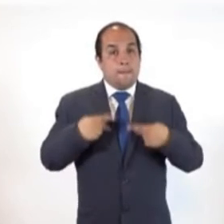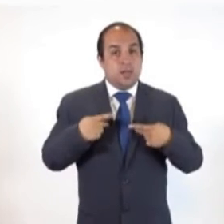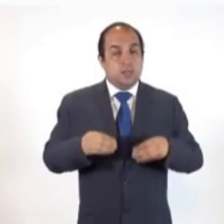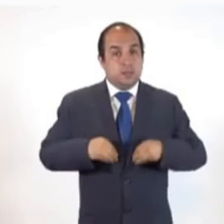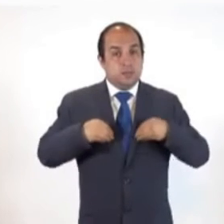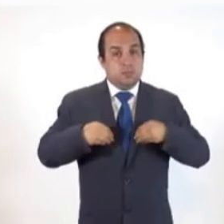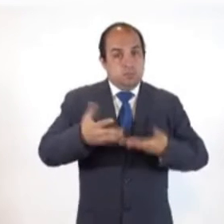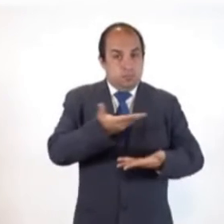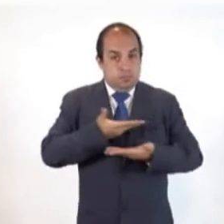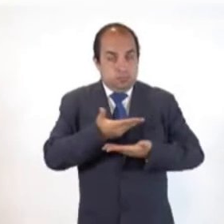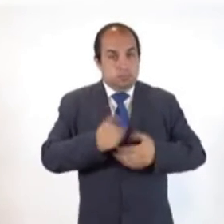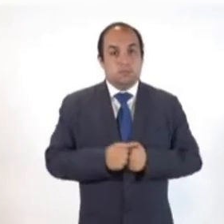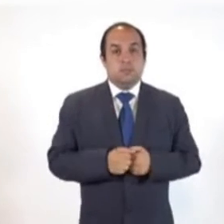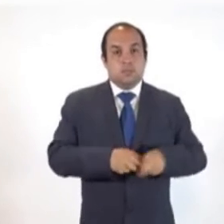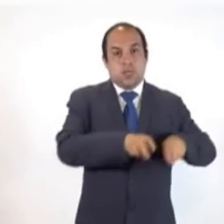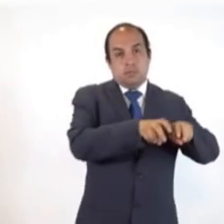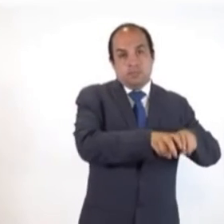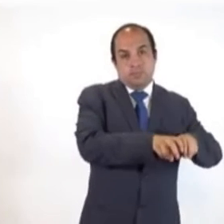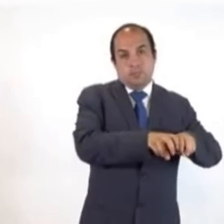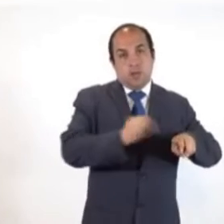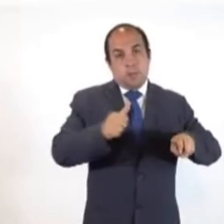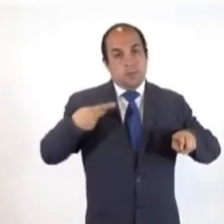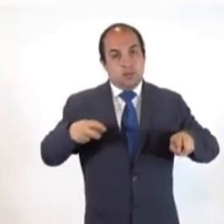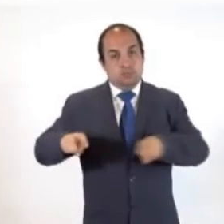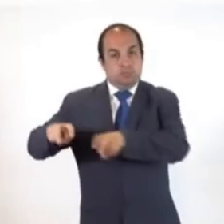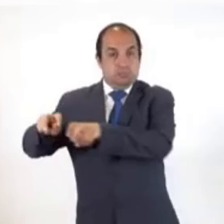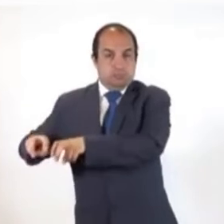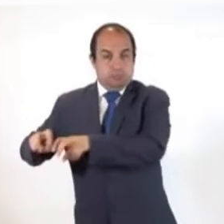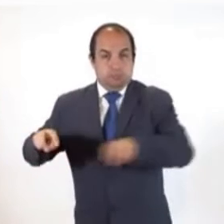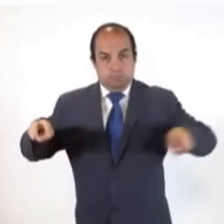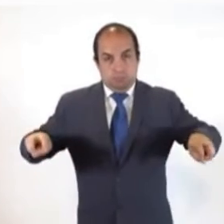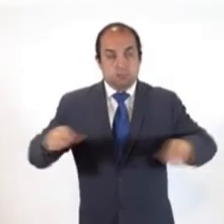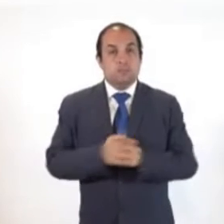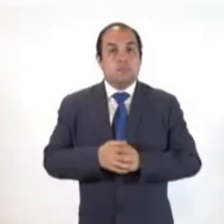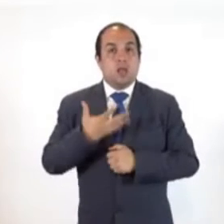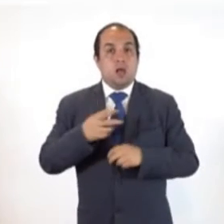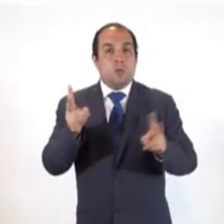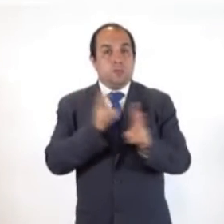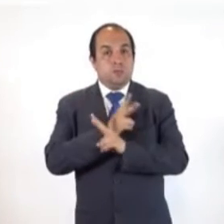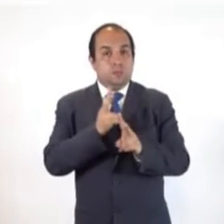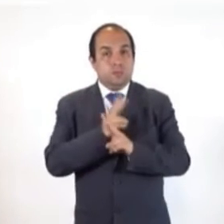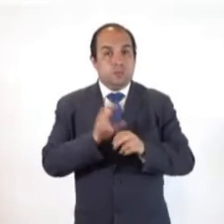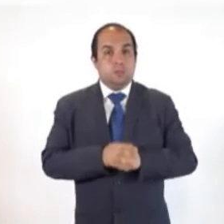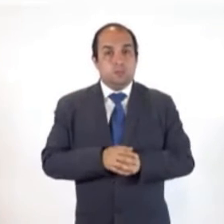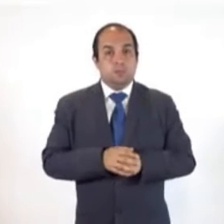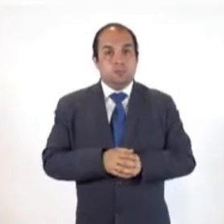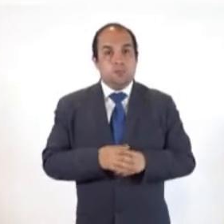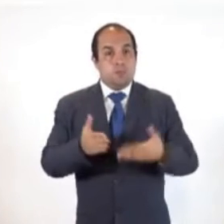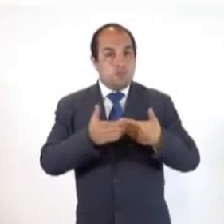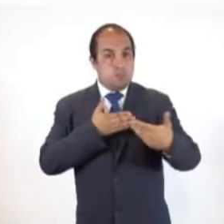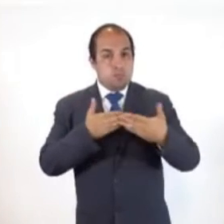que viven y conviven y el resto de personas, y además son salas que tienen sistemas de ventilación bastante sofisticados